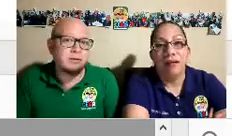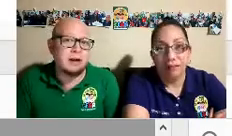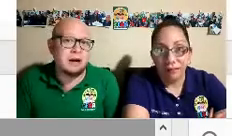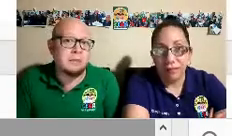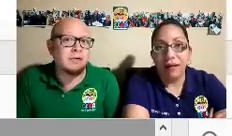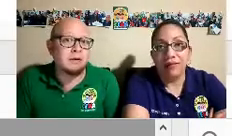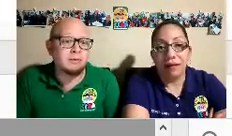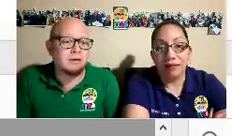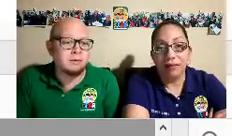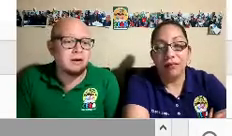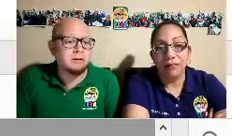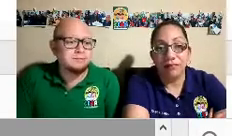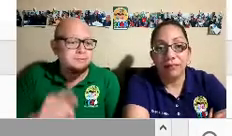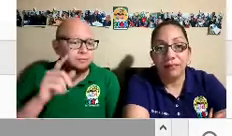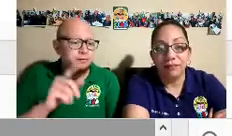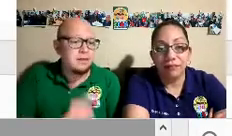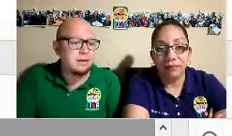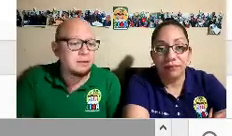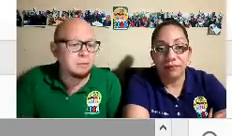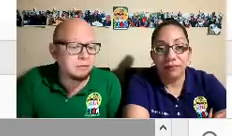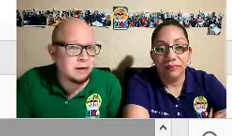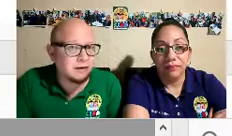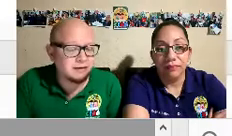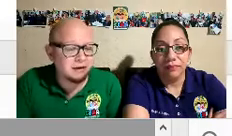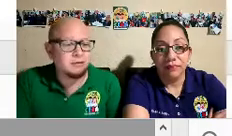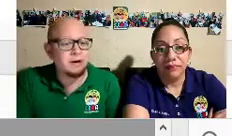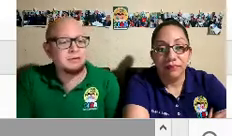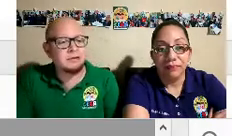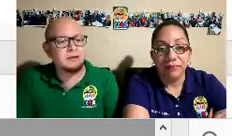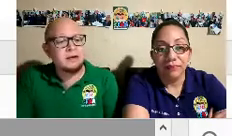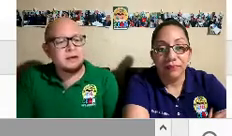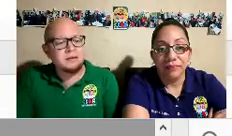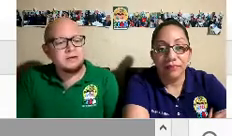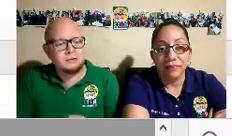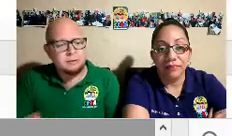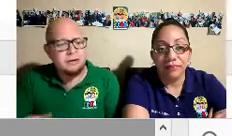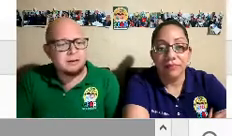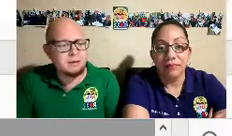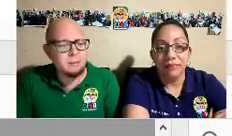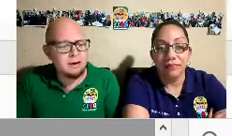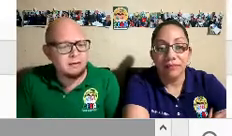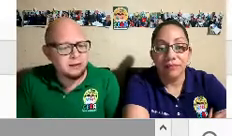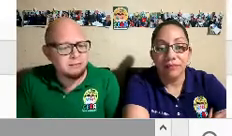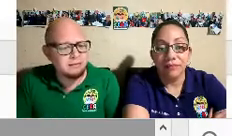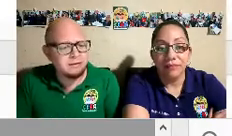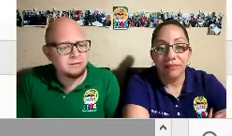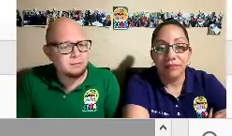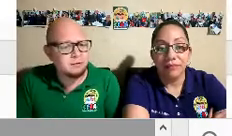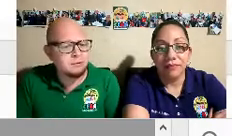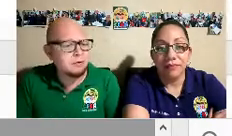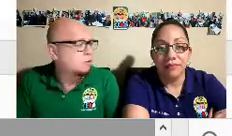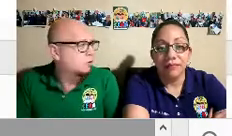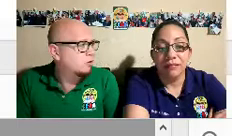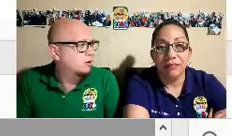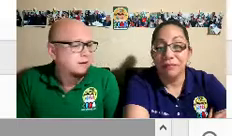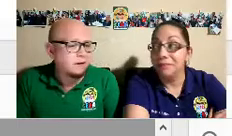longitud va a ser el elemento Exacto. que nos va a servir. Y un paso más, que es el reto de la sesión, dice, ¿se puede saber cuál es el lápiz sin usar